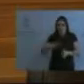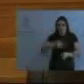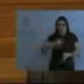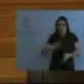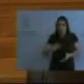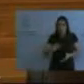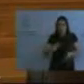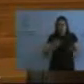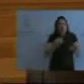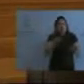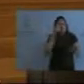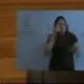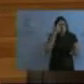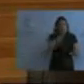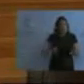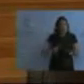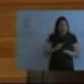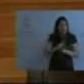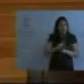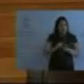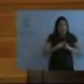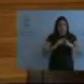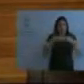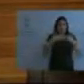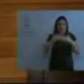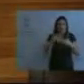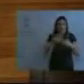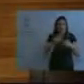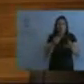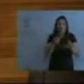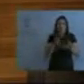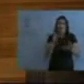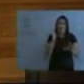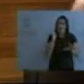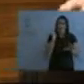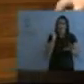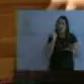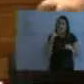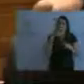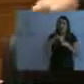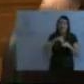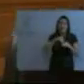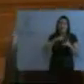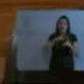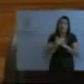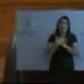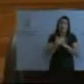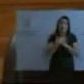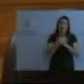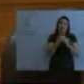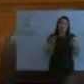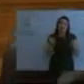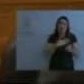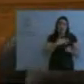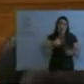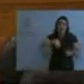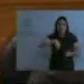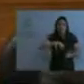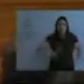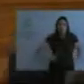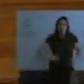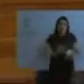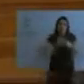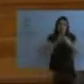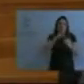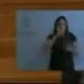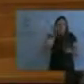Señorías, no olvidemos que las subvenciones a los astilleros deben de quedar excluidos de nuestro marco de actuación, de nuestro modo de actuación, por